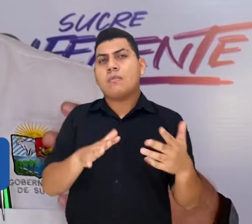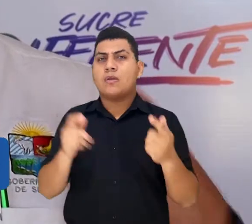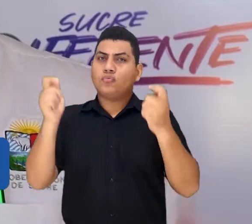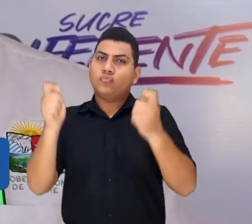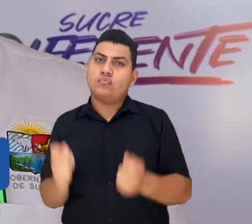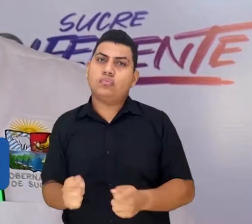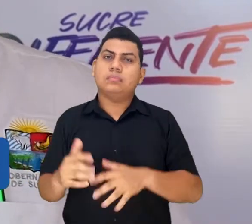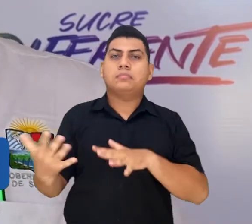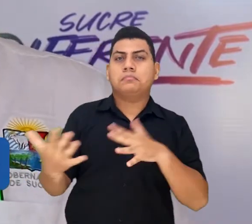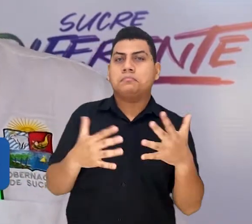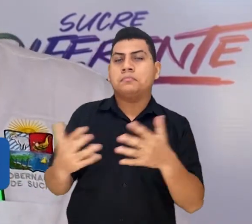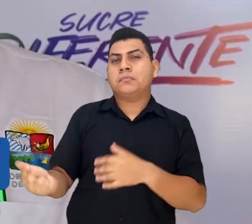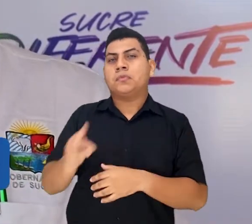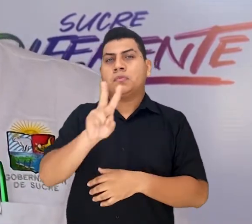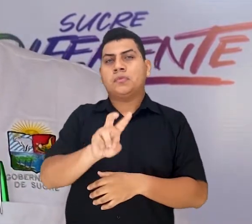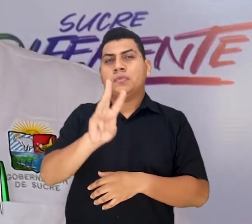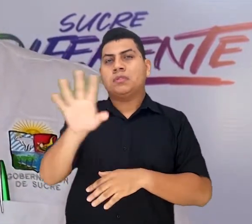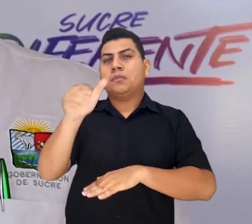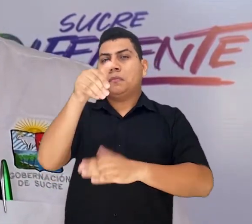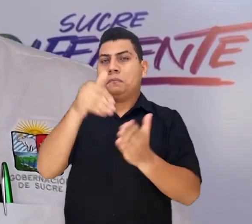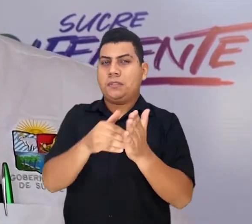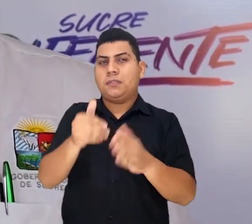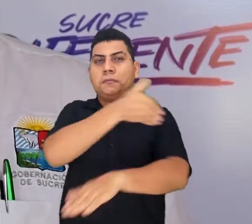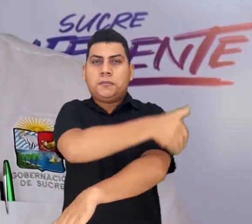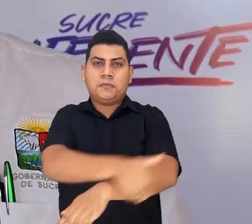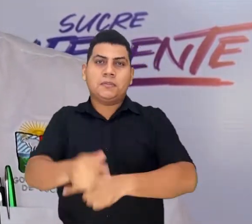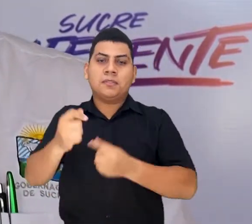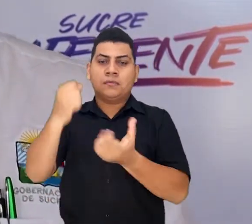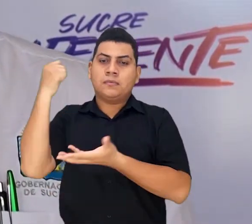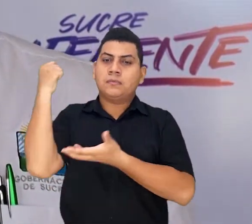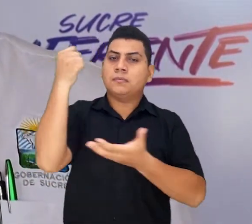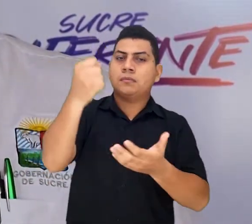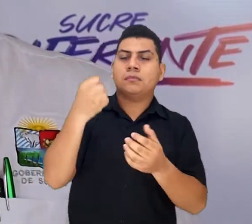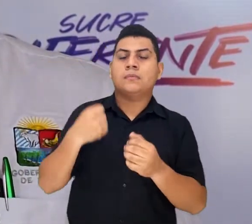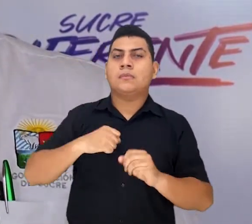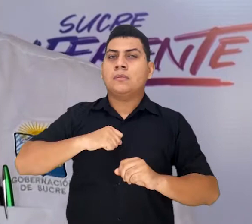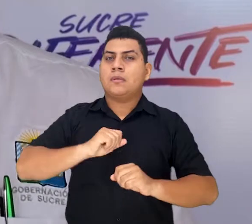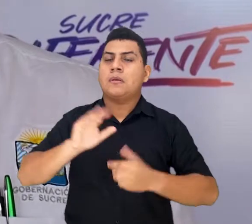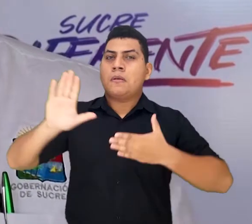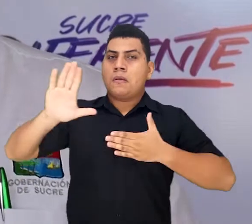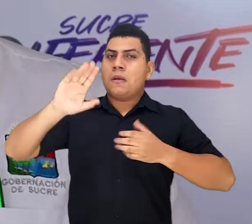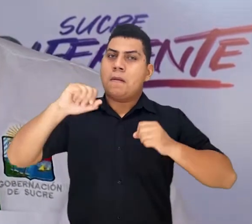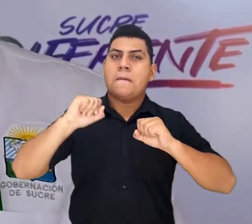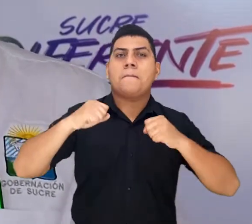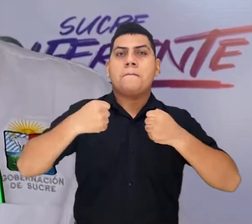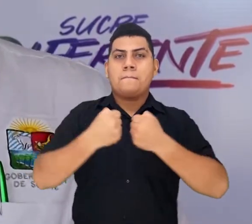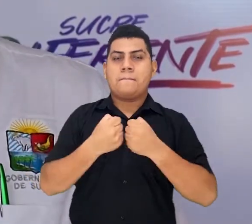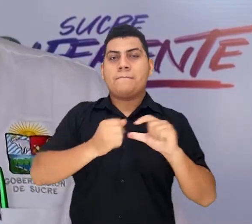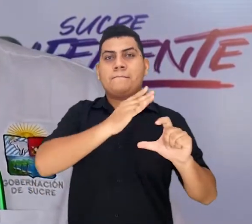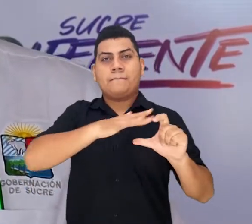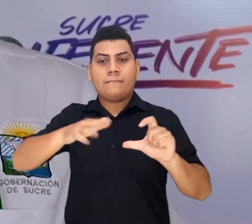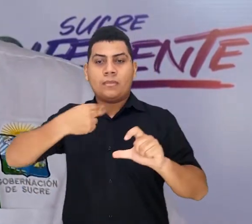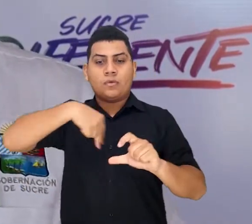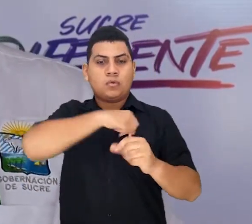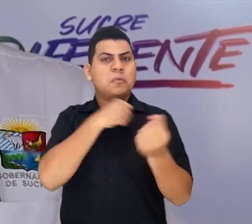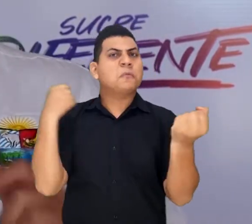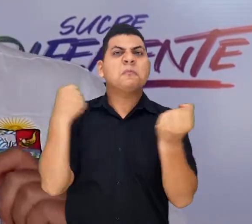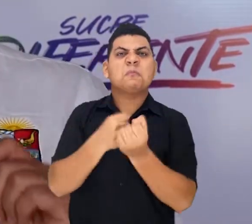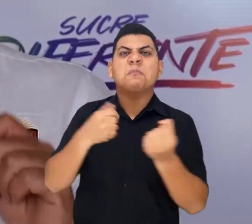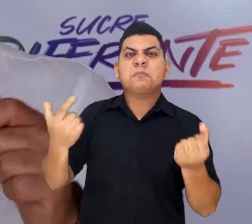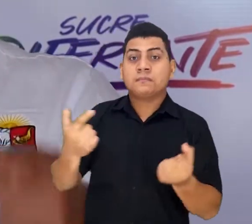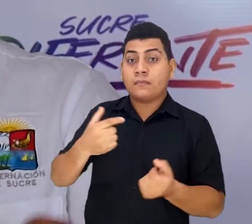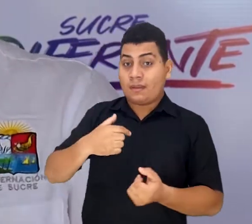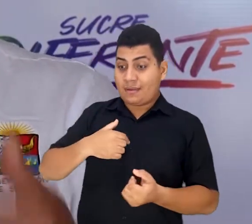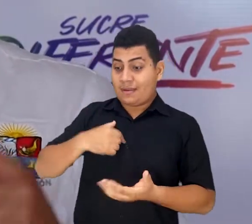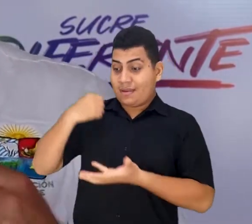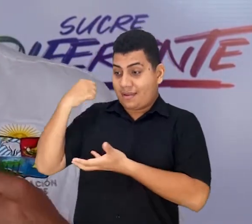que es nuestro aporte al Pacto del Golfo de Morrosquillo. ¿Qué quiere decir? Que nosotros aportamos al Pacto del Golfo. ¿Aportamos cómo? No